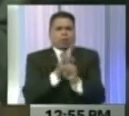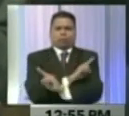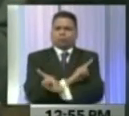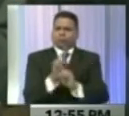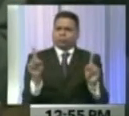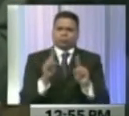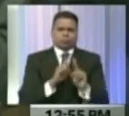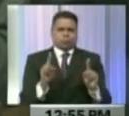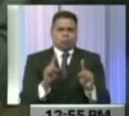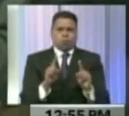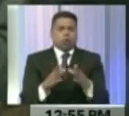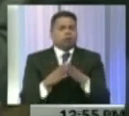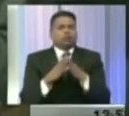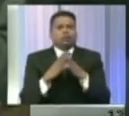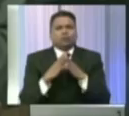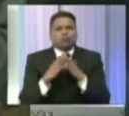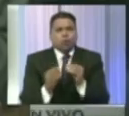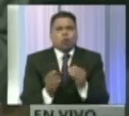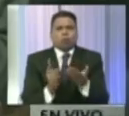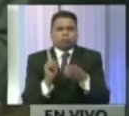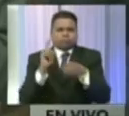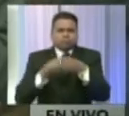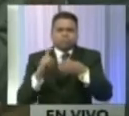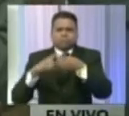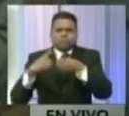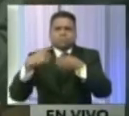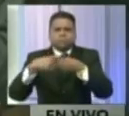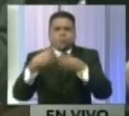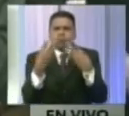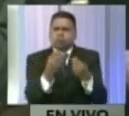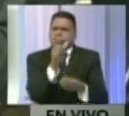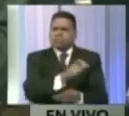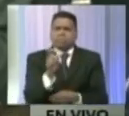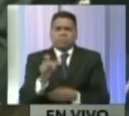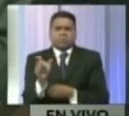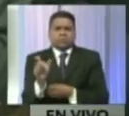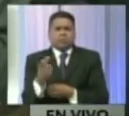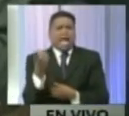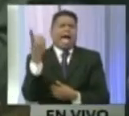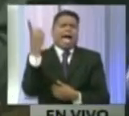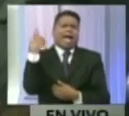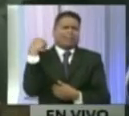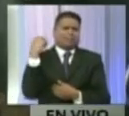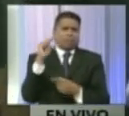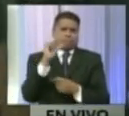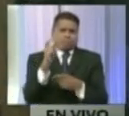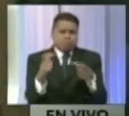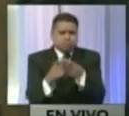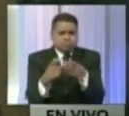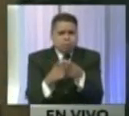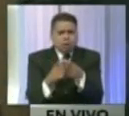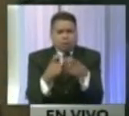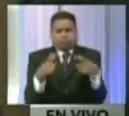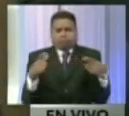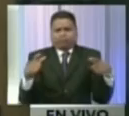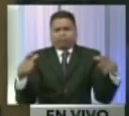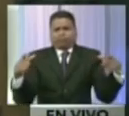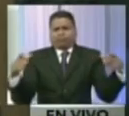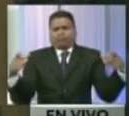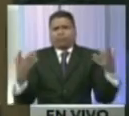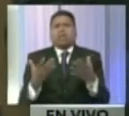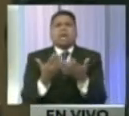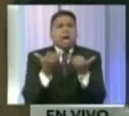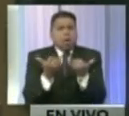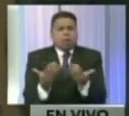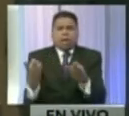Productiva. Todo el que se ha ido incorporando, se ha ido incorporando mucho más gente que la que inicialmente estaba. Porque la gente ha ido viendo y ustedes